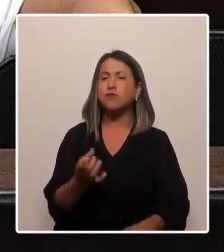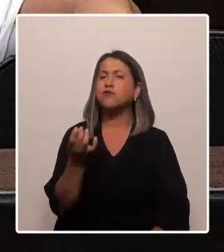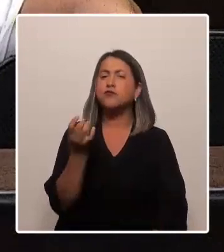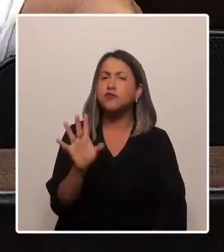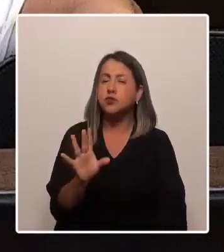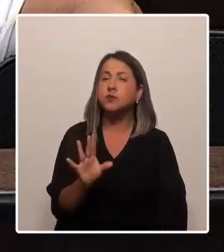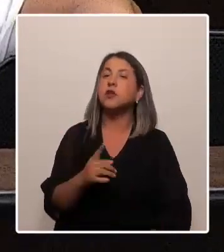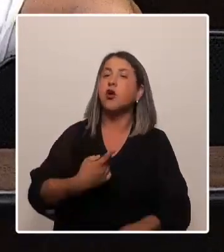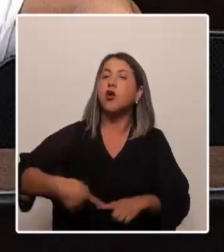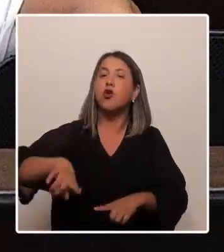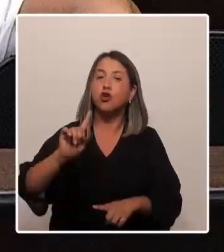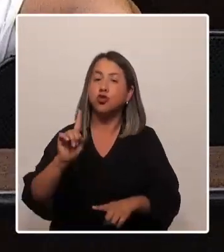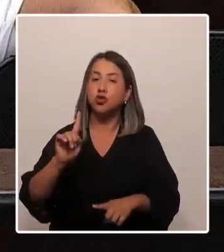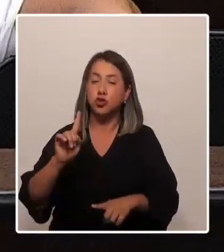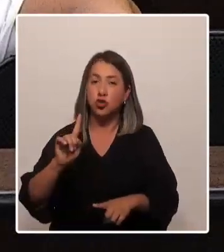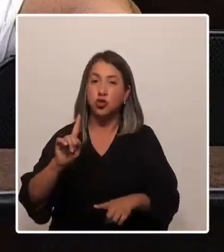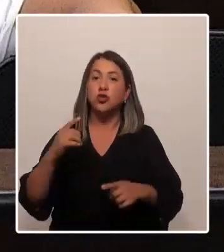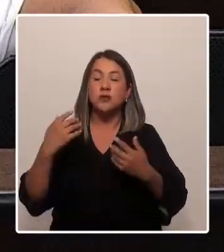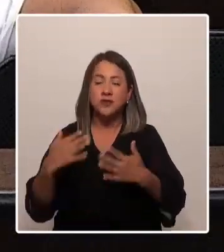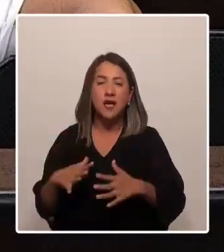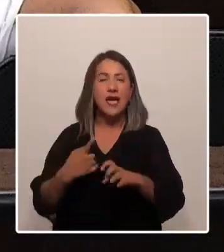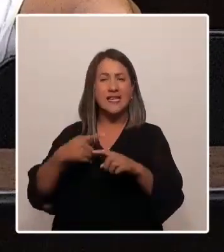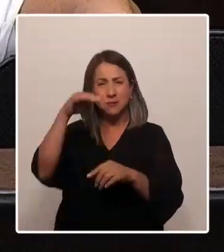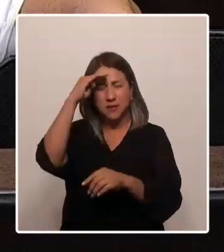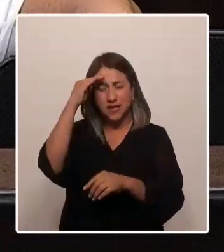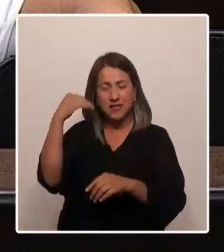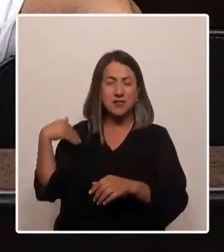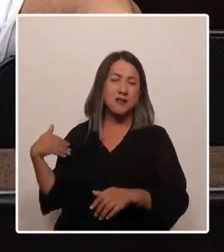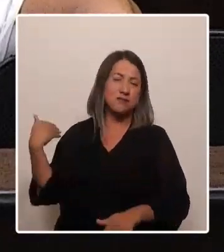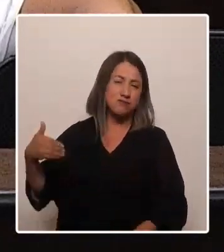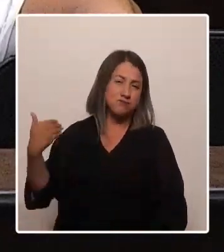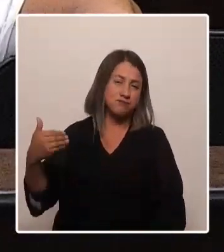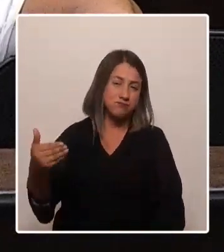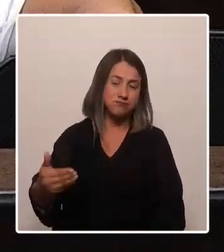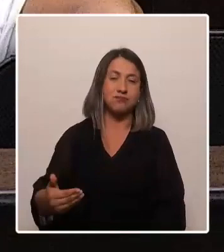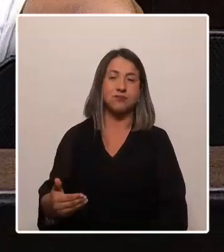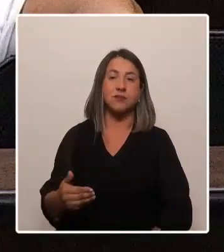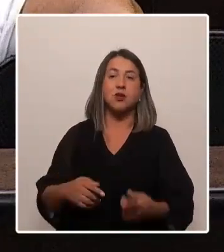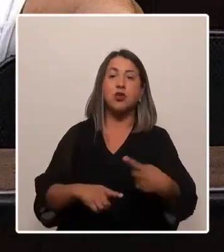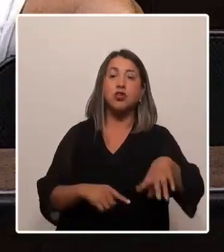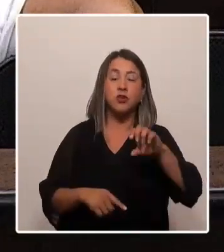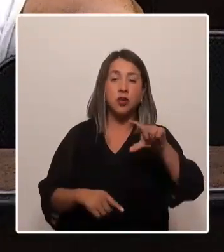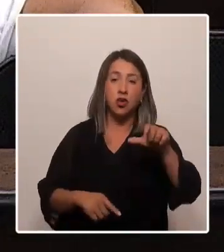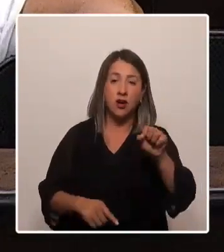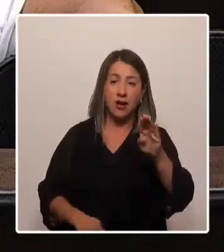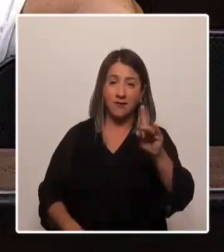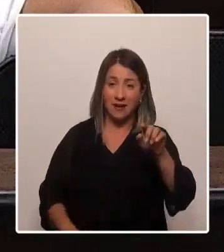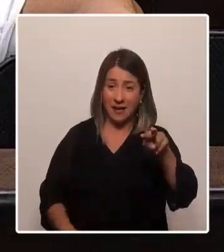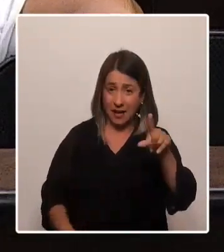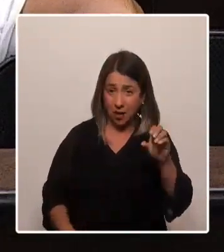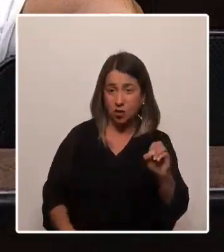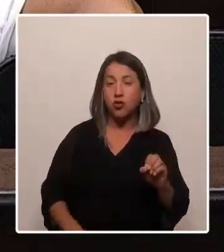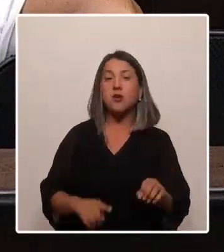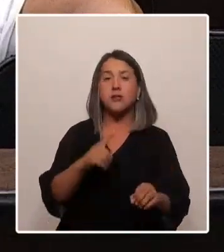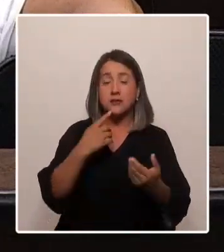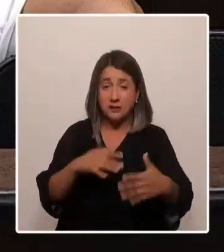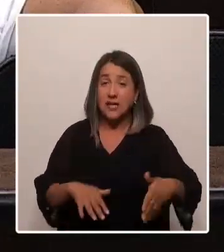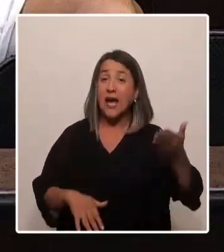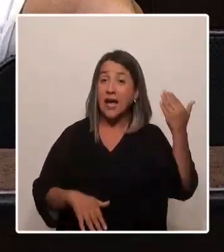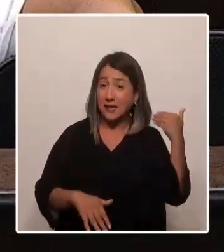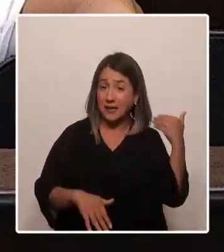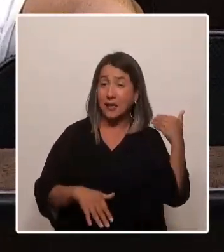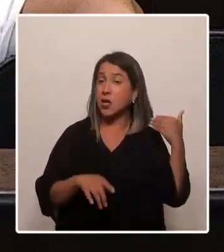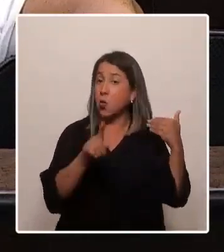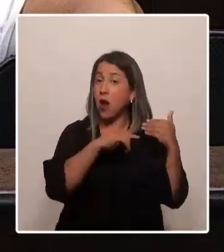y otros han venido caminando y construyendo, y como dijo Galeano, tenemos un espléndido pasado por delante. Para